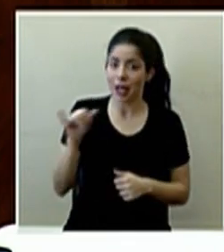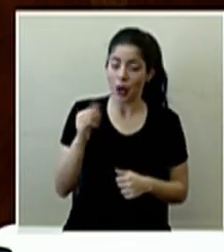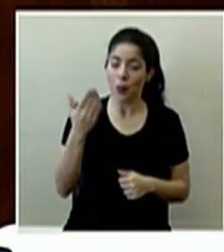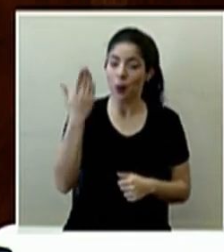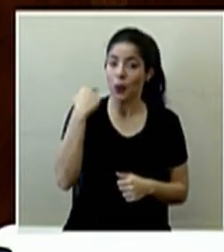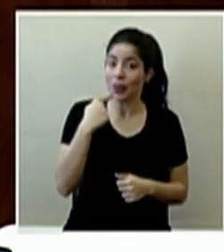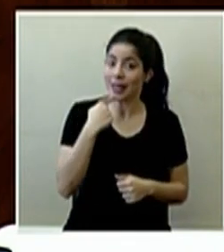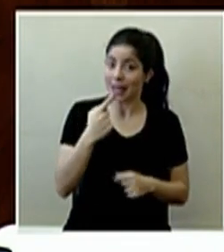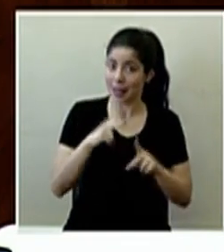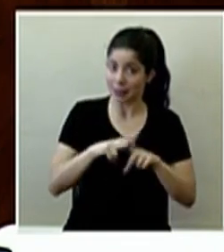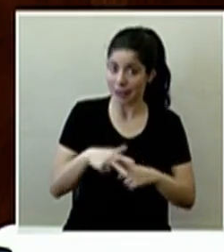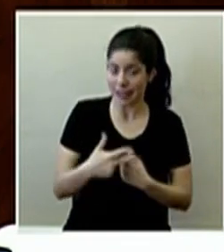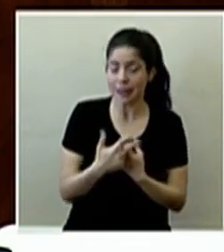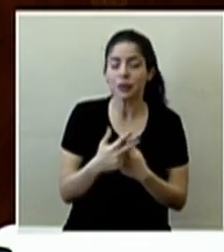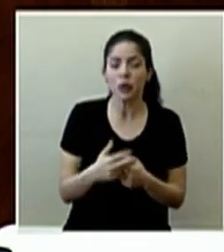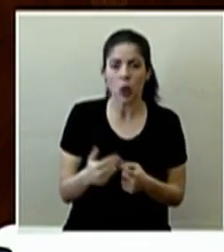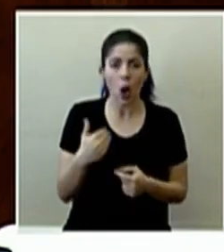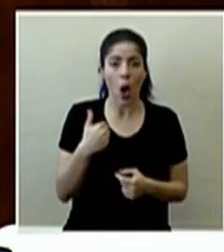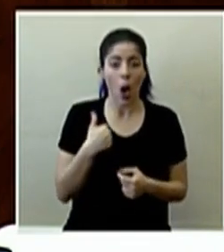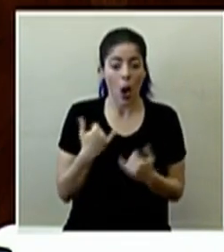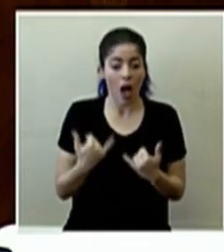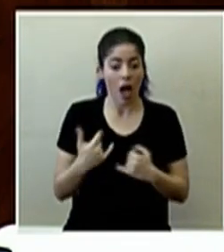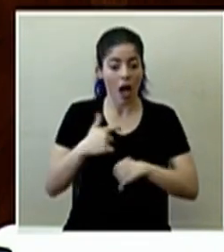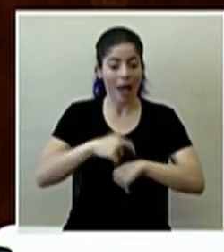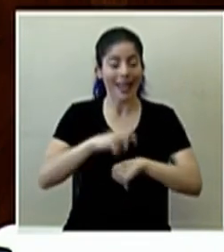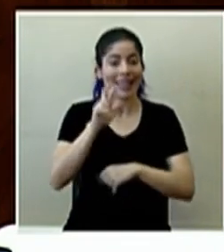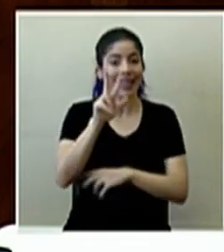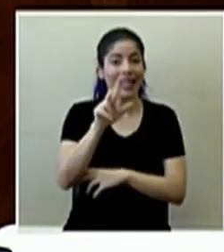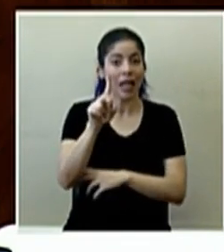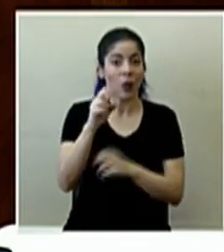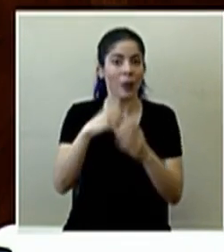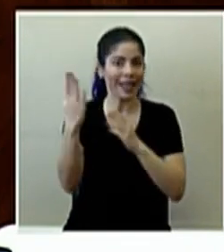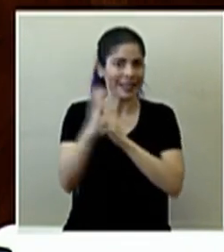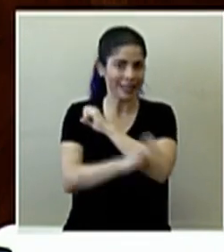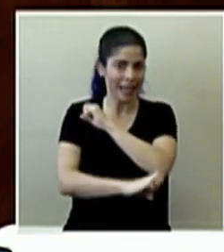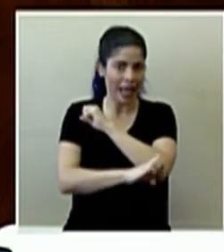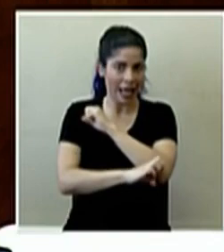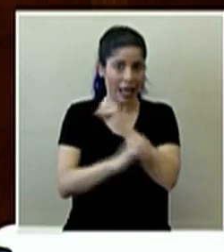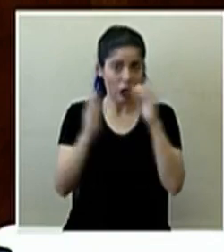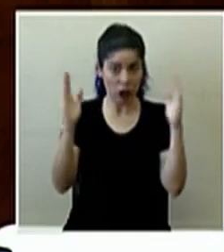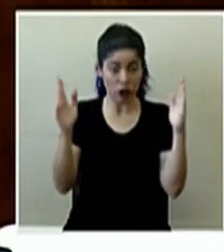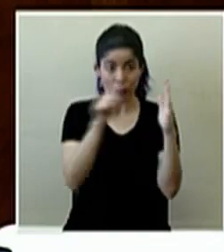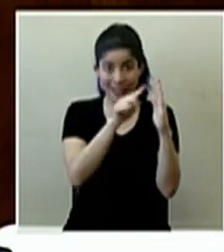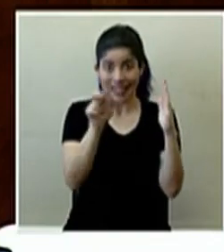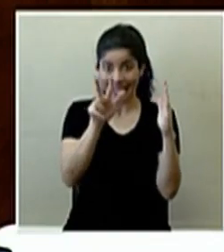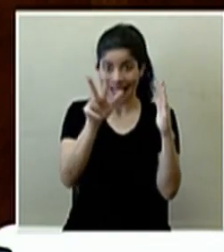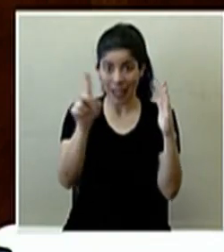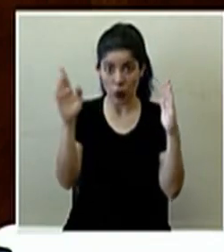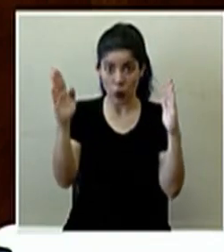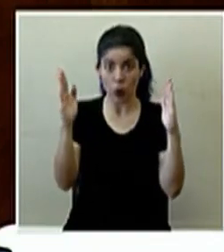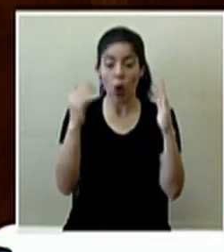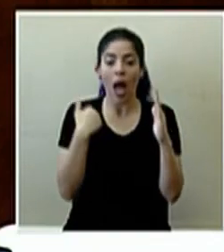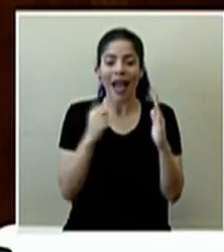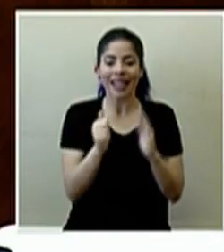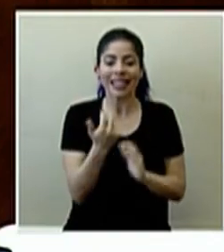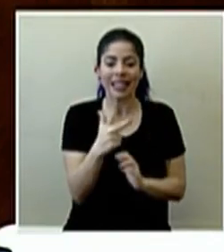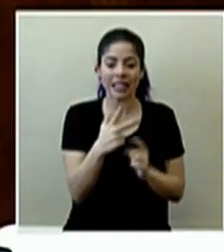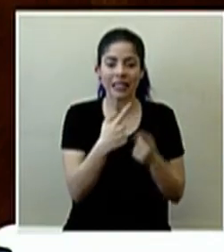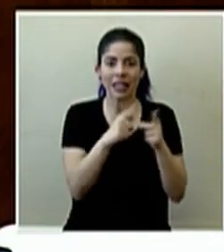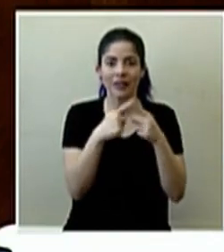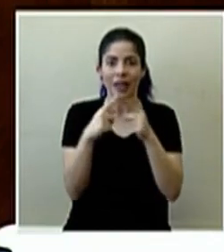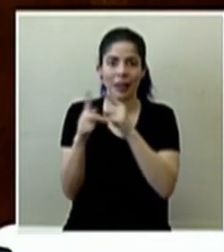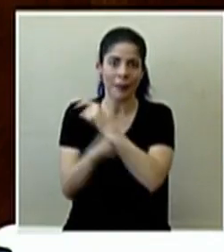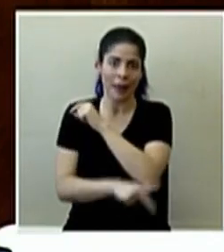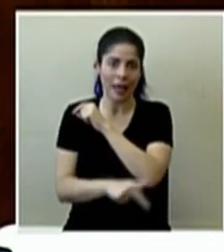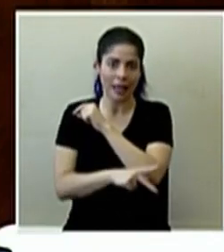dije al principio, tenemos en este momento 31 extranjeros y de ellos 13 nacionalidades distintas. Es